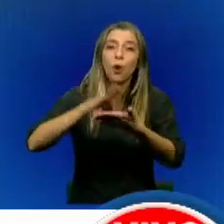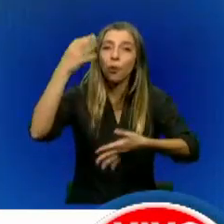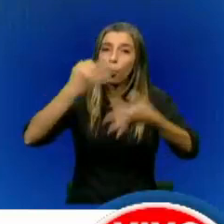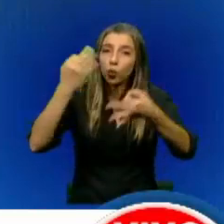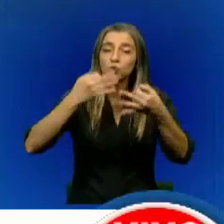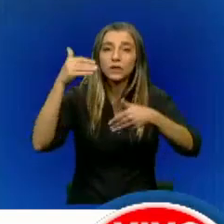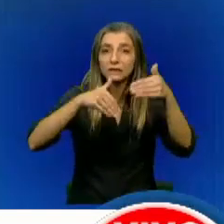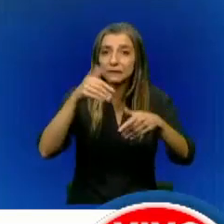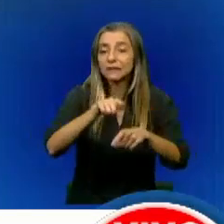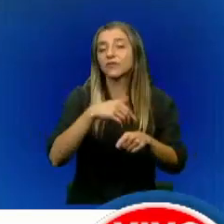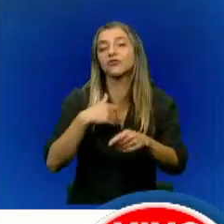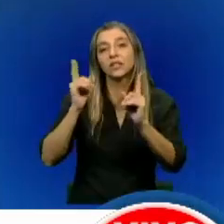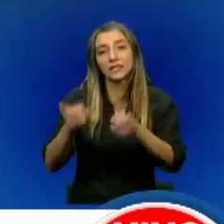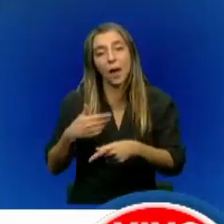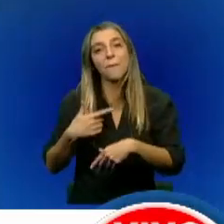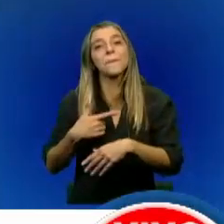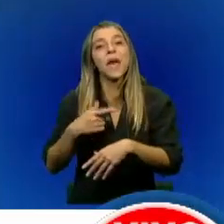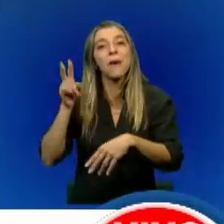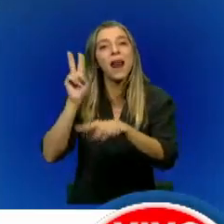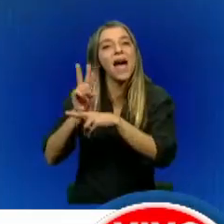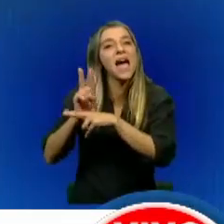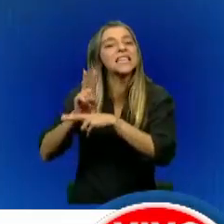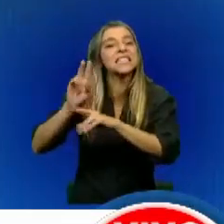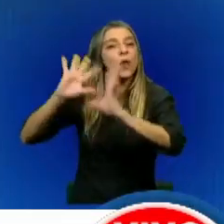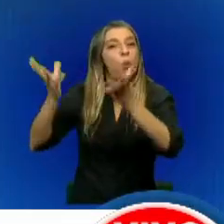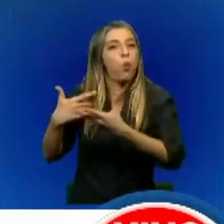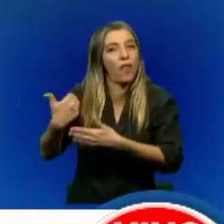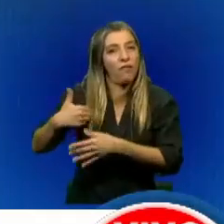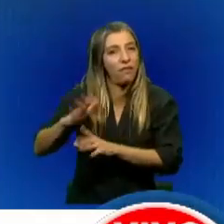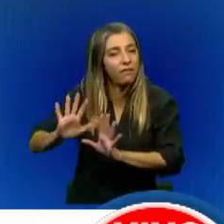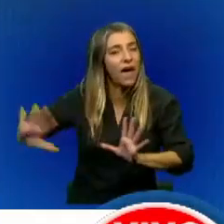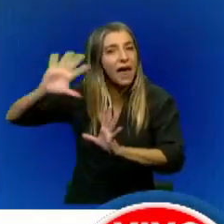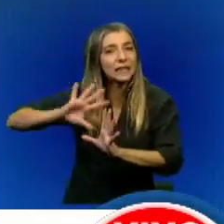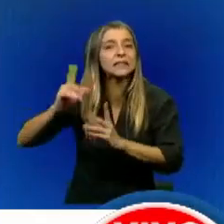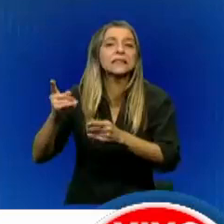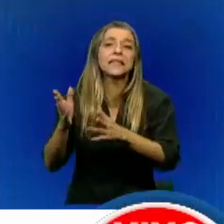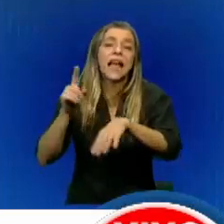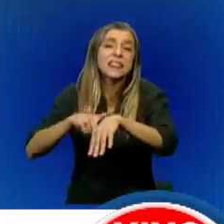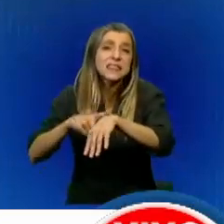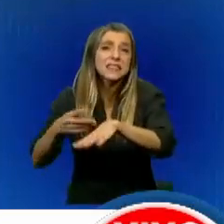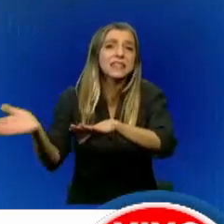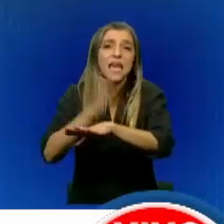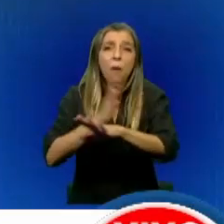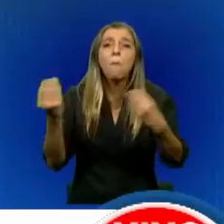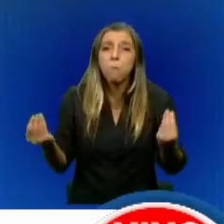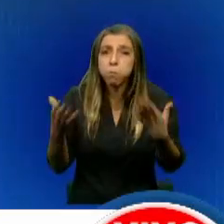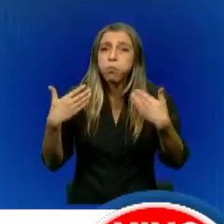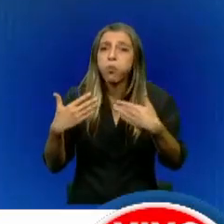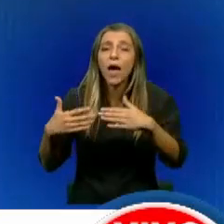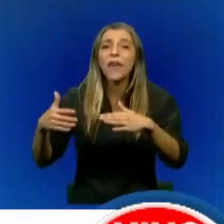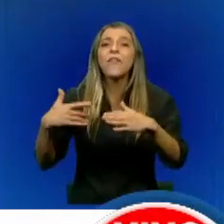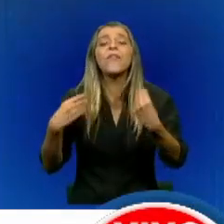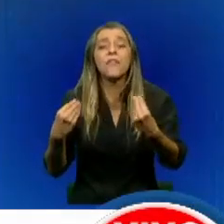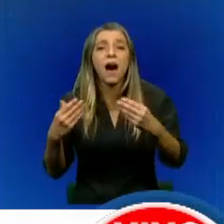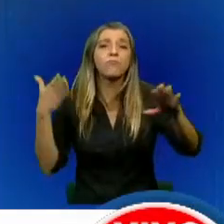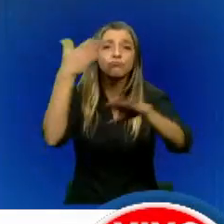de Seguridad Nacional, a cargo del comando electoral, que con tiempo envíe a la justicia de manera que ningún miembro del comando se